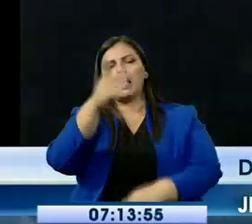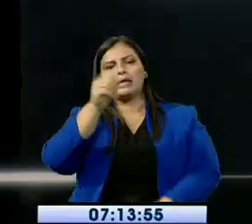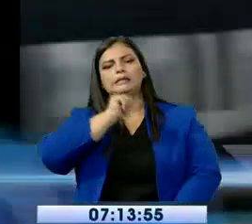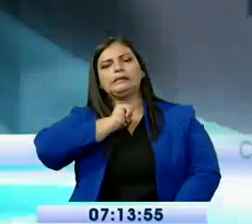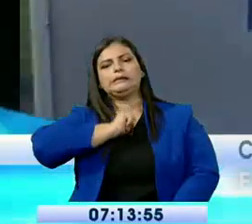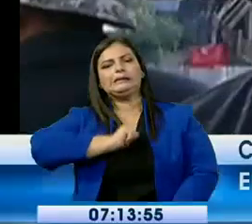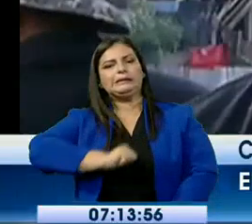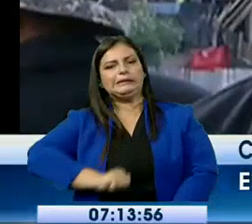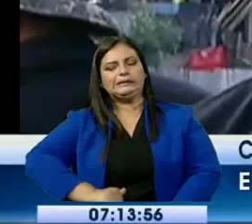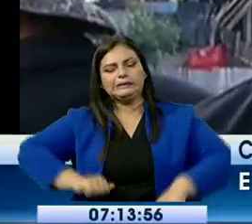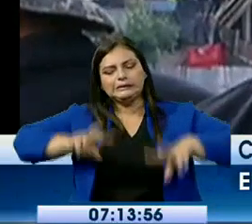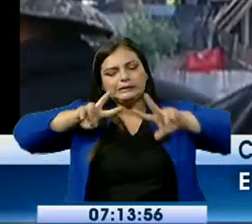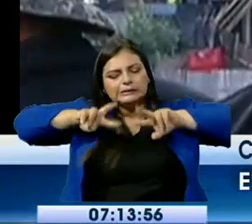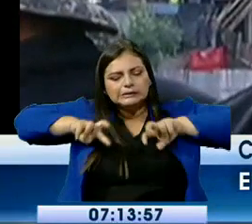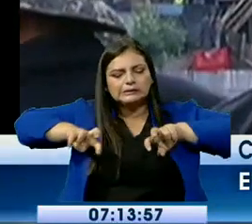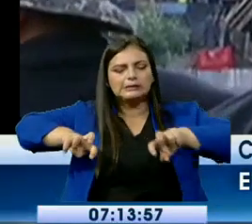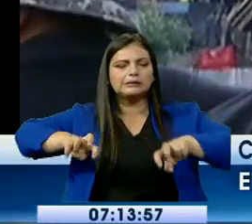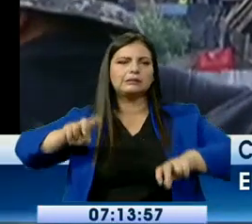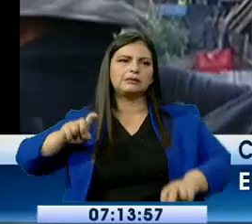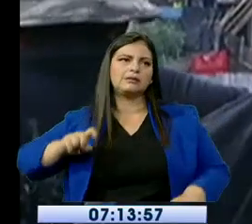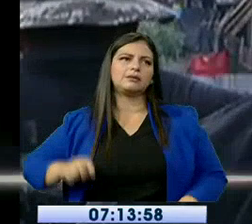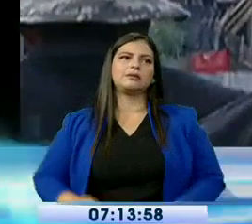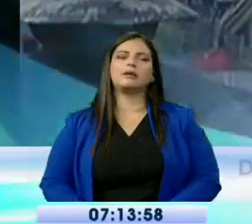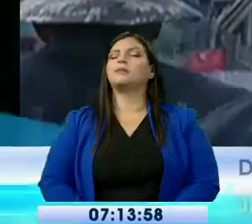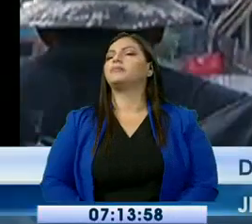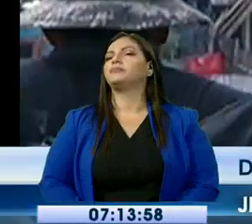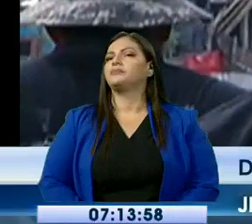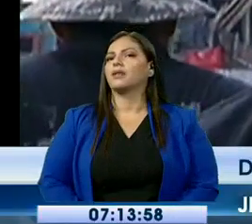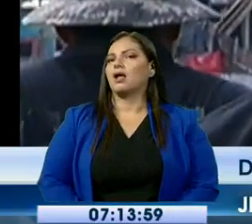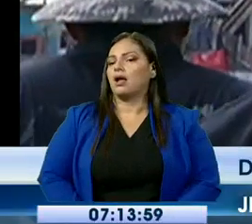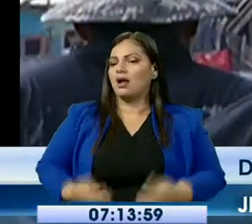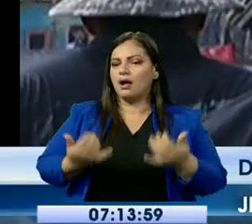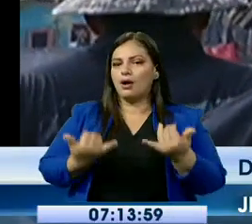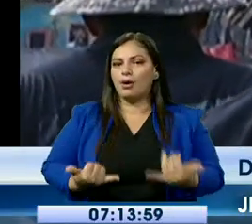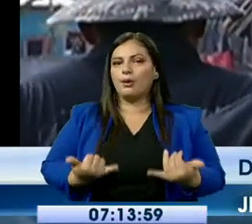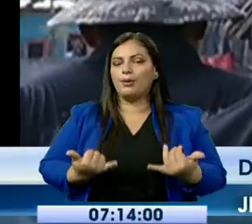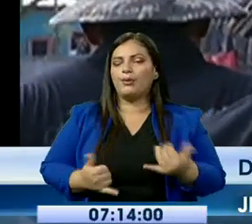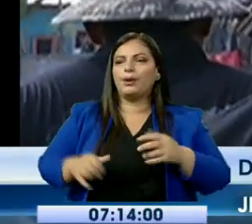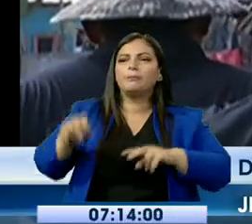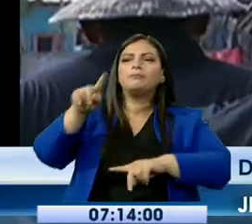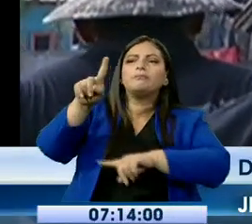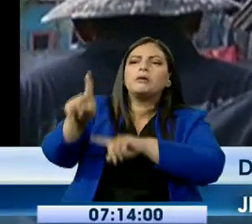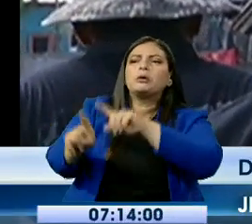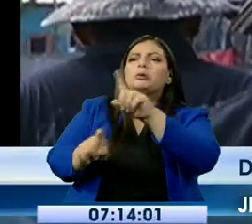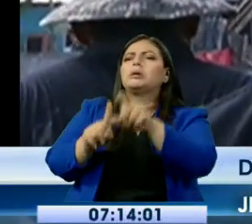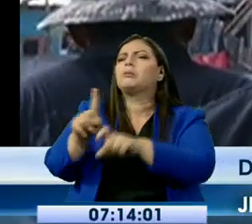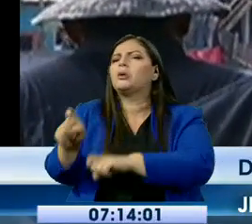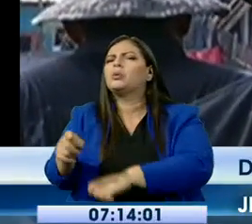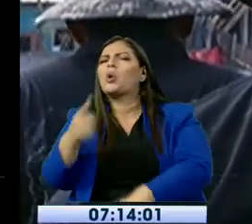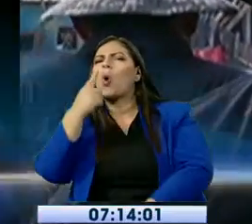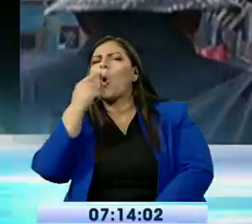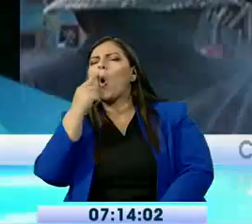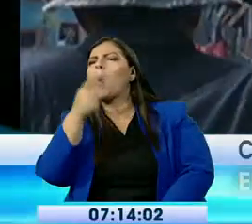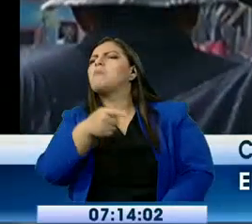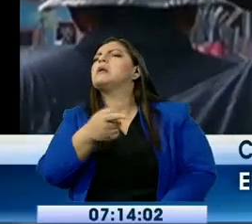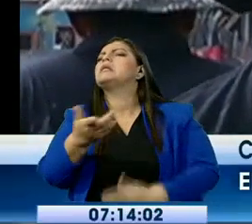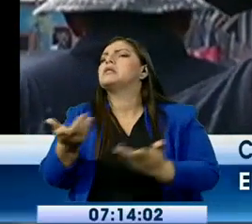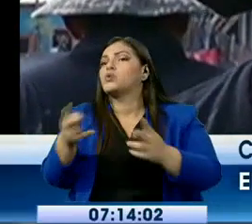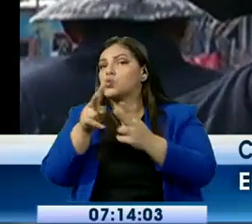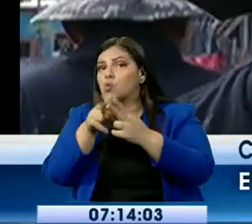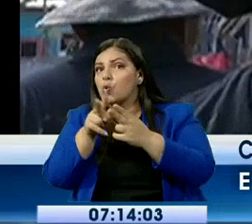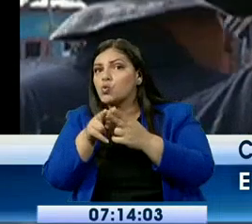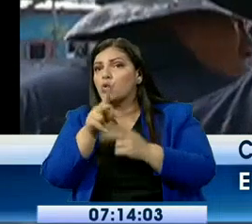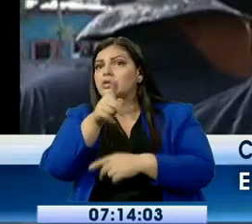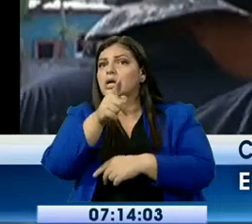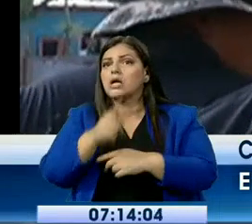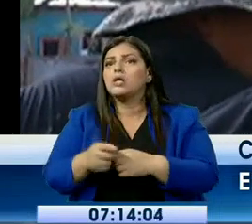Asimismo, se están realizando las pericias necesarias y recabando la información necesaria para saber cuáles son los datos del ciudadano,